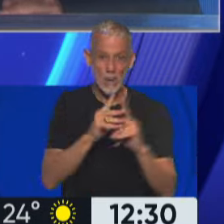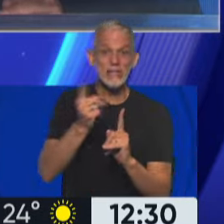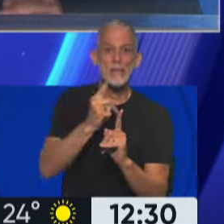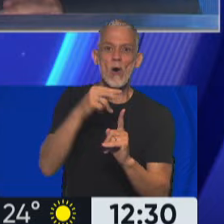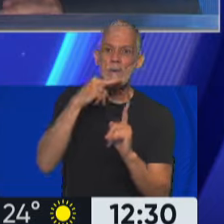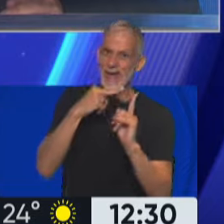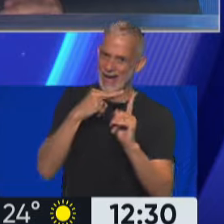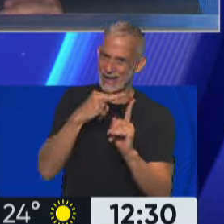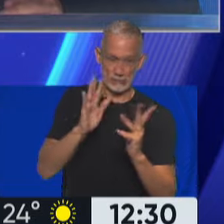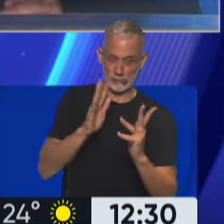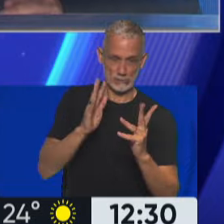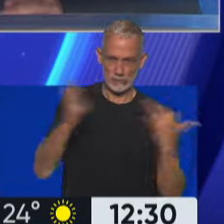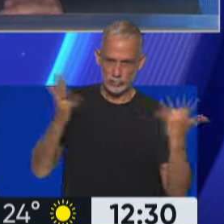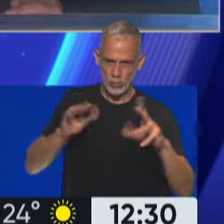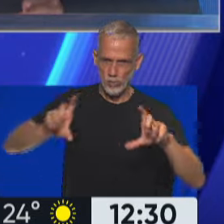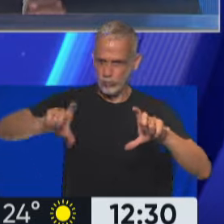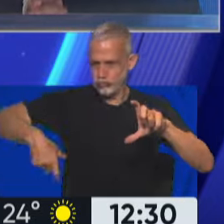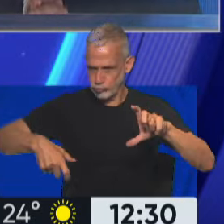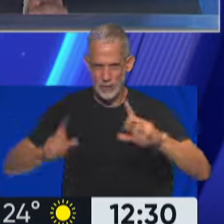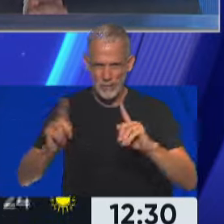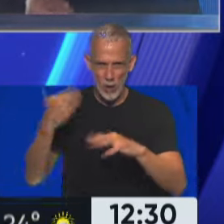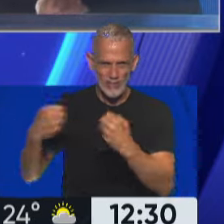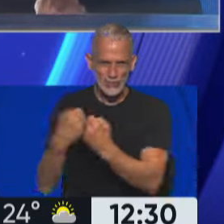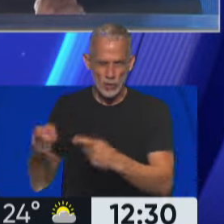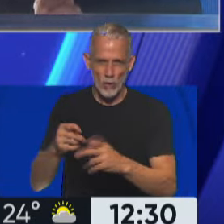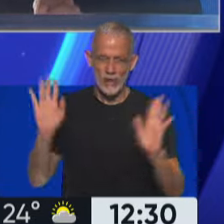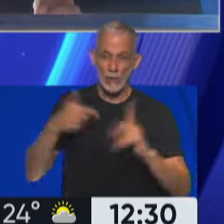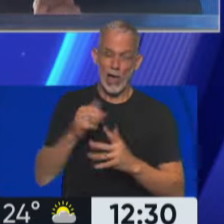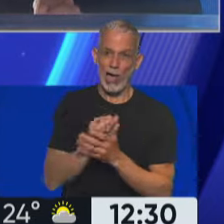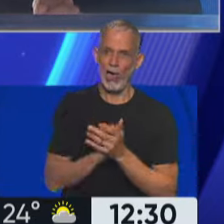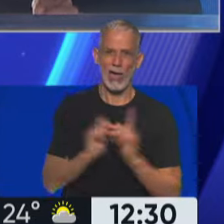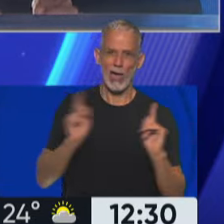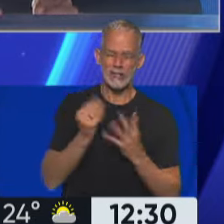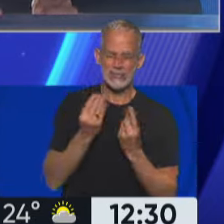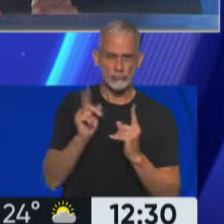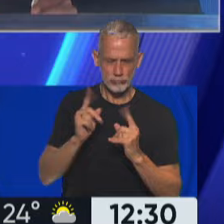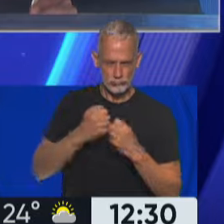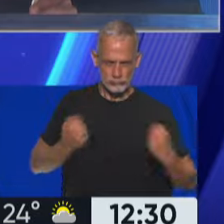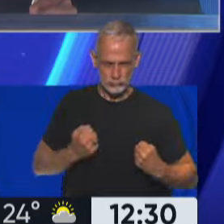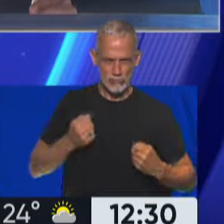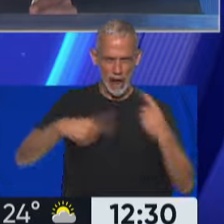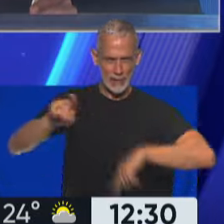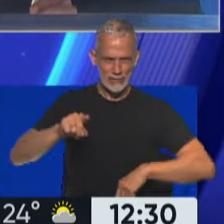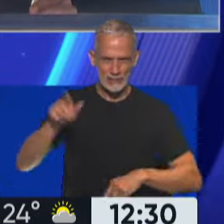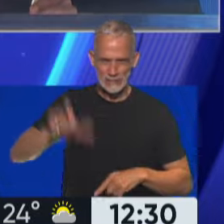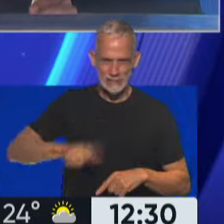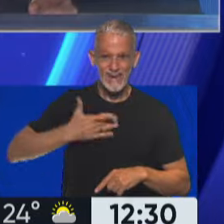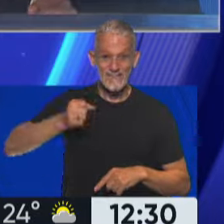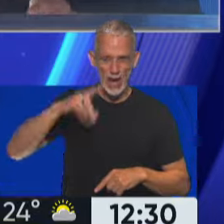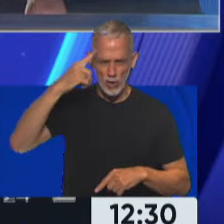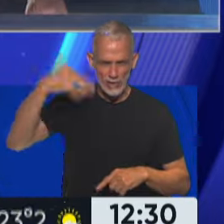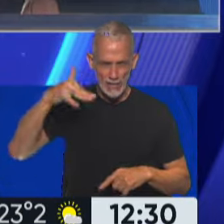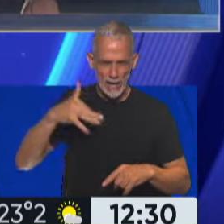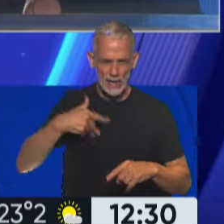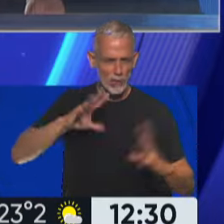viernes y ahí quedó condicionado muchos se apicha el piloto argentino demostró su capacidad su inteligencia